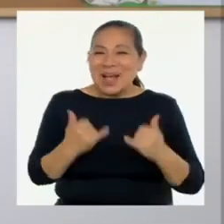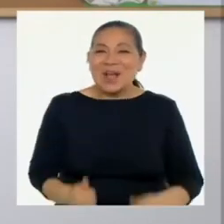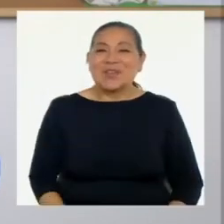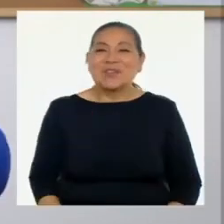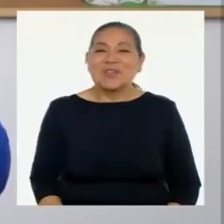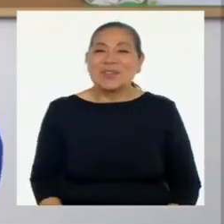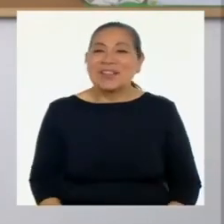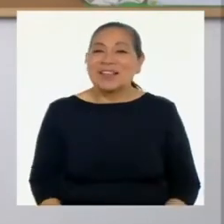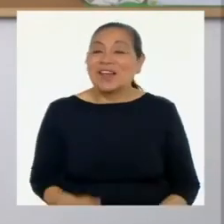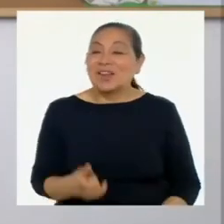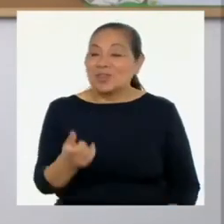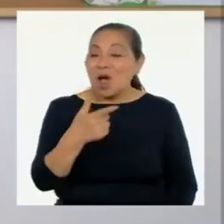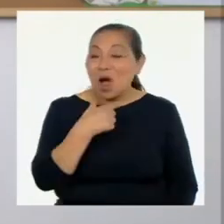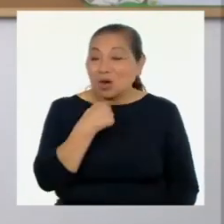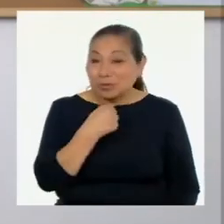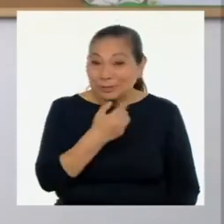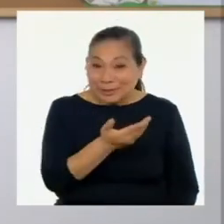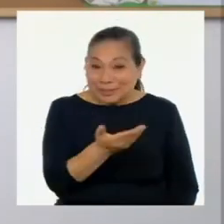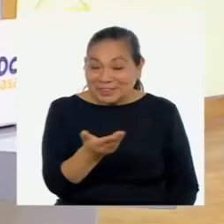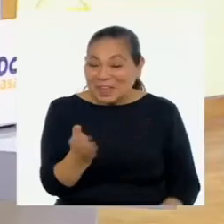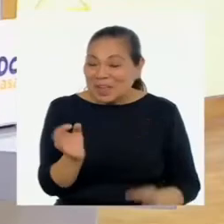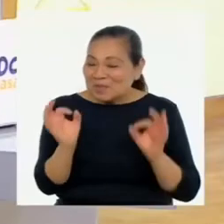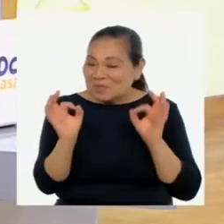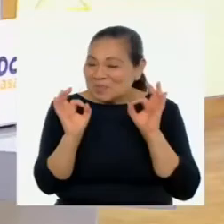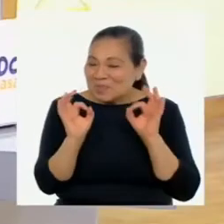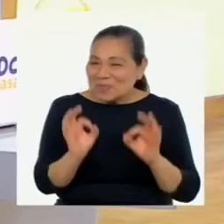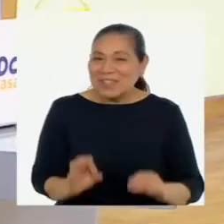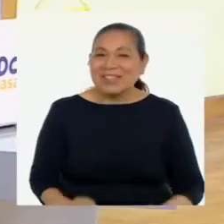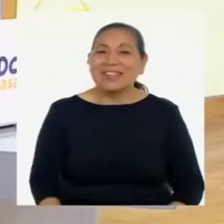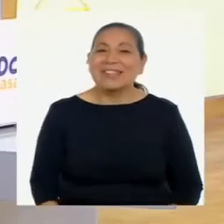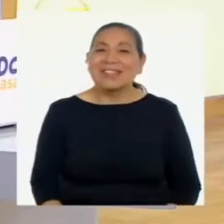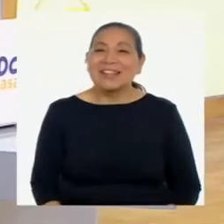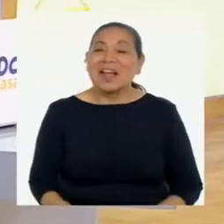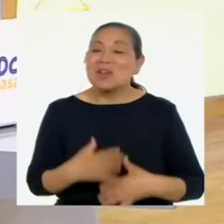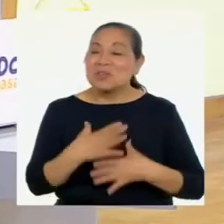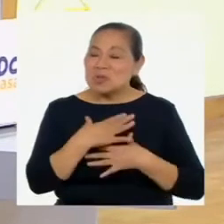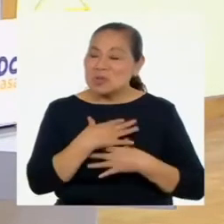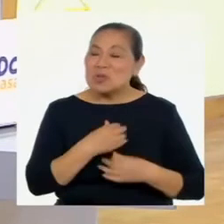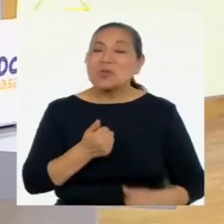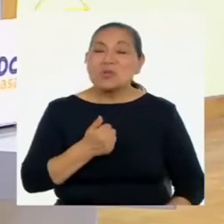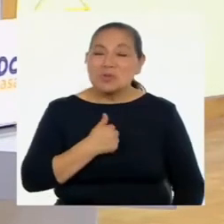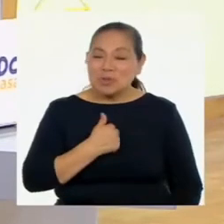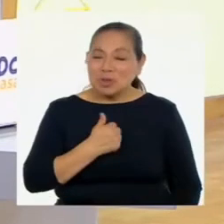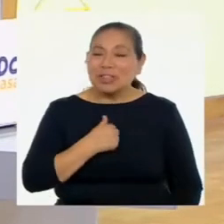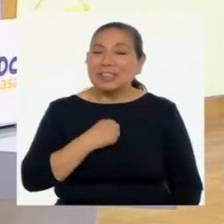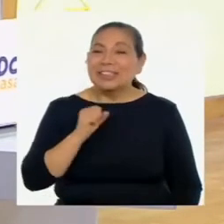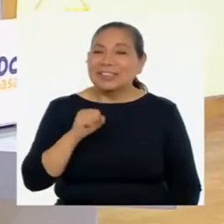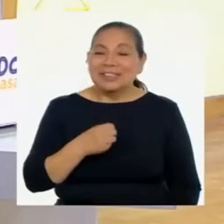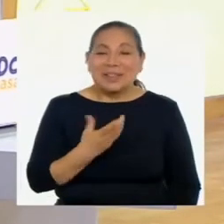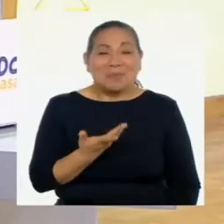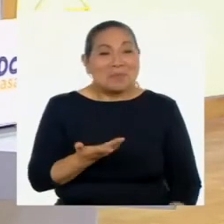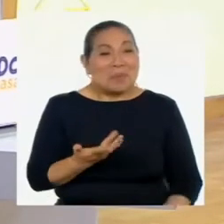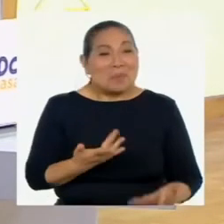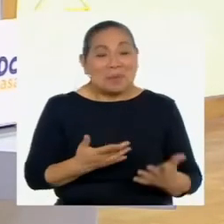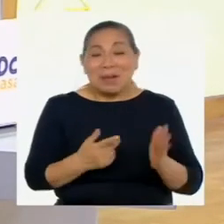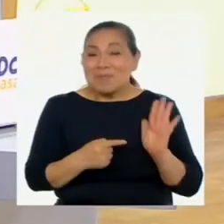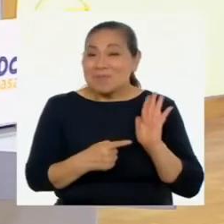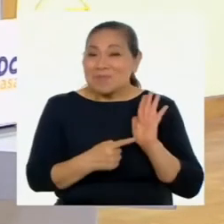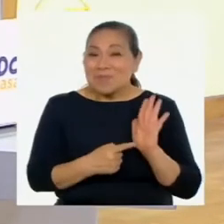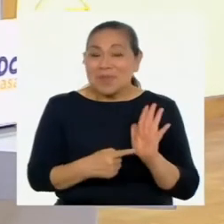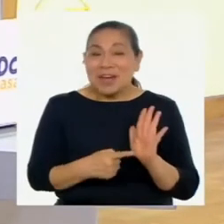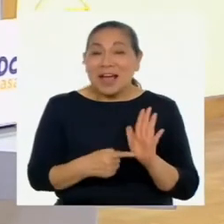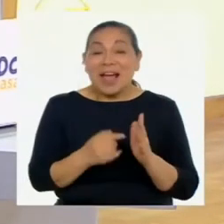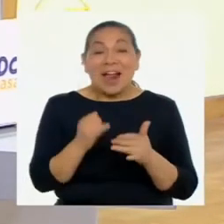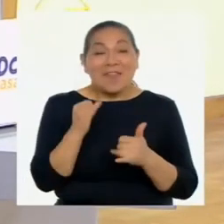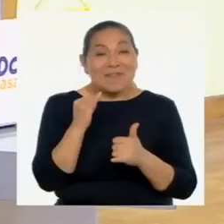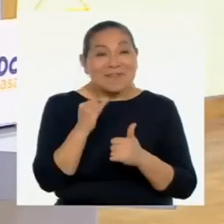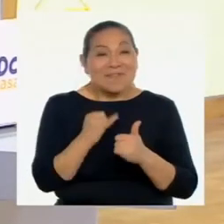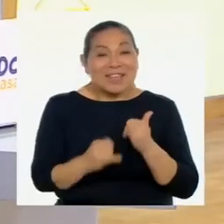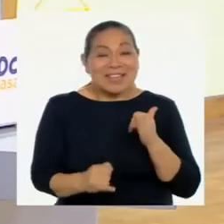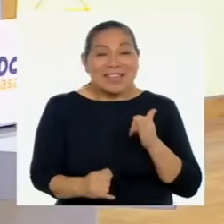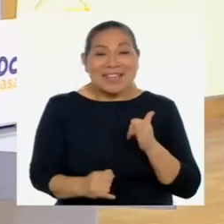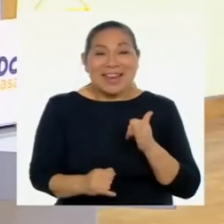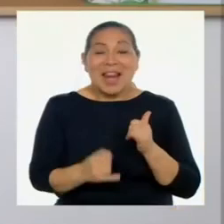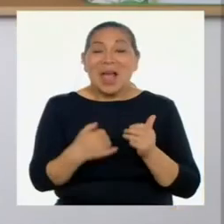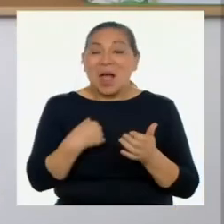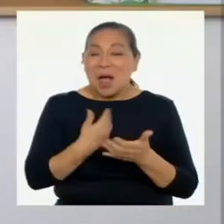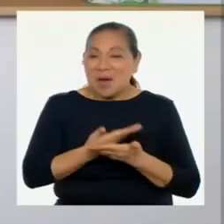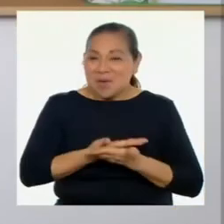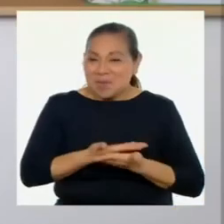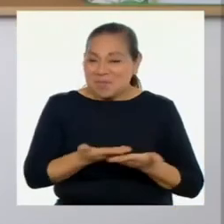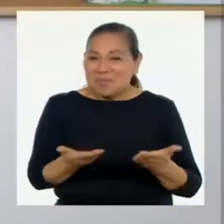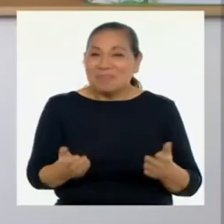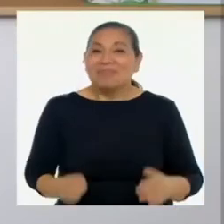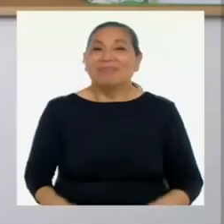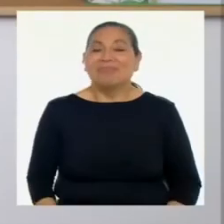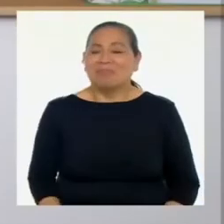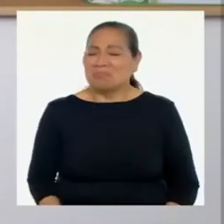hoy. Espero que les haya gustado. A mí me agradó bastante, profesora. No puedo esperar a mostrarles mi afiche final a mi familia y